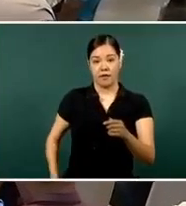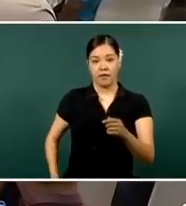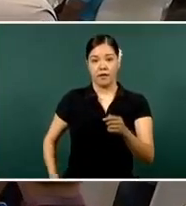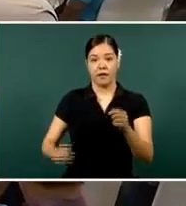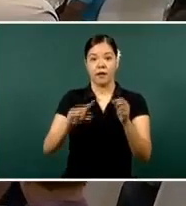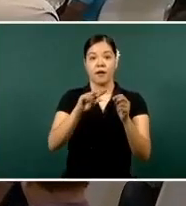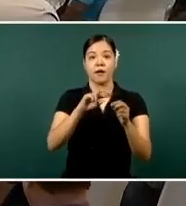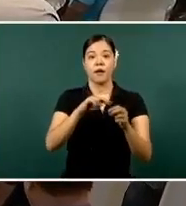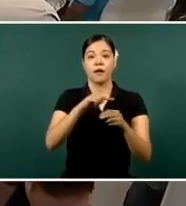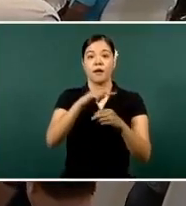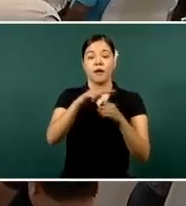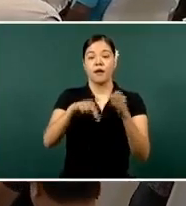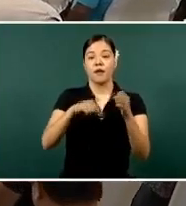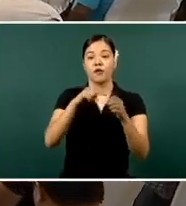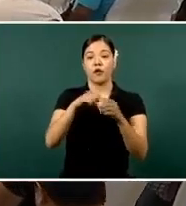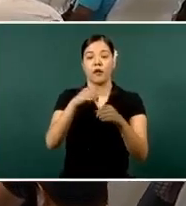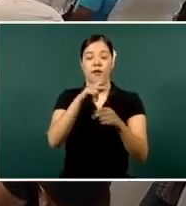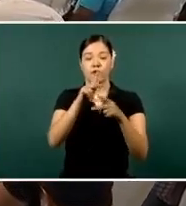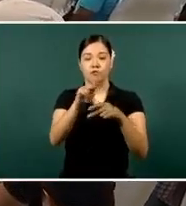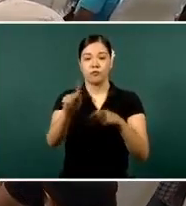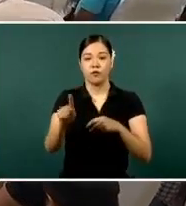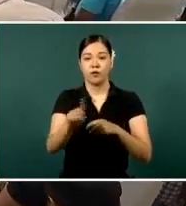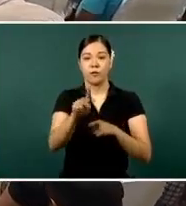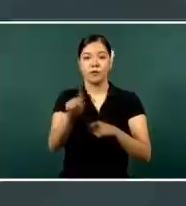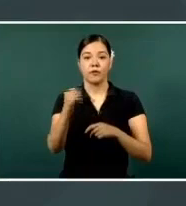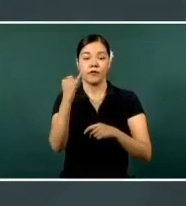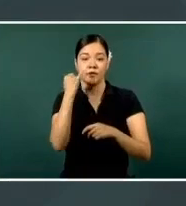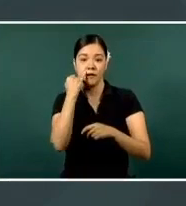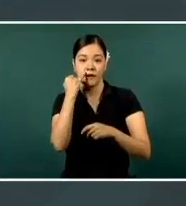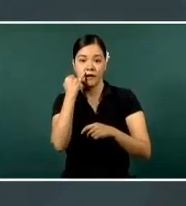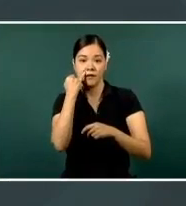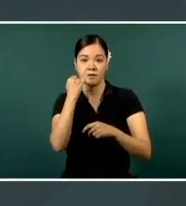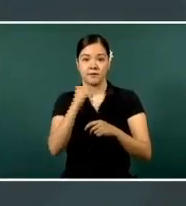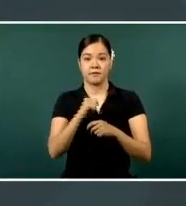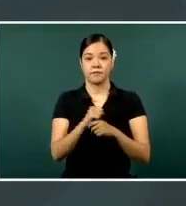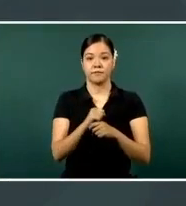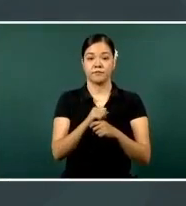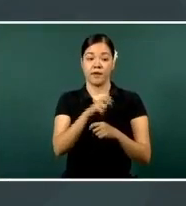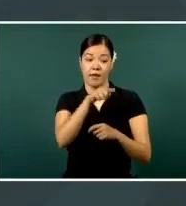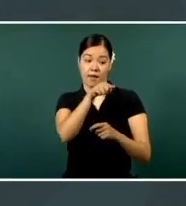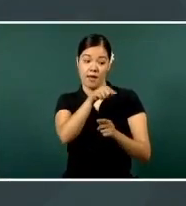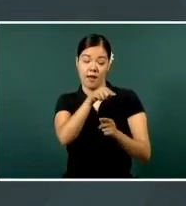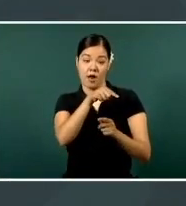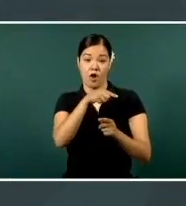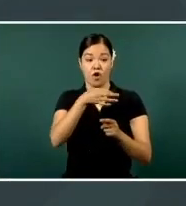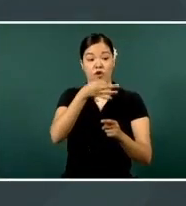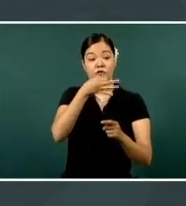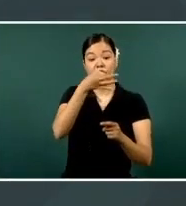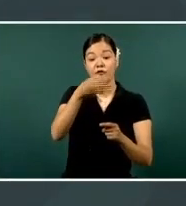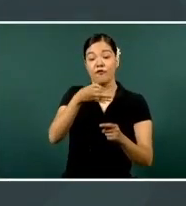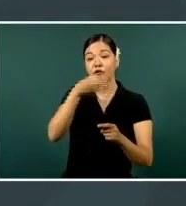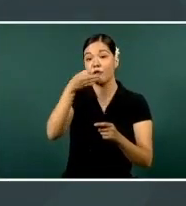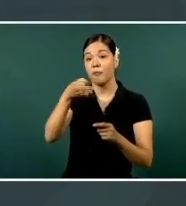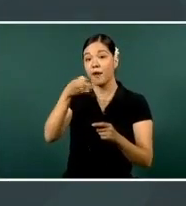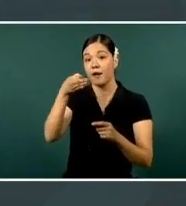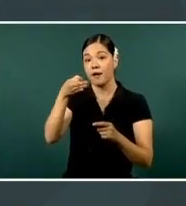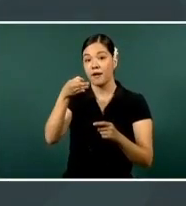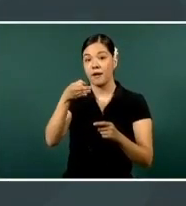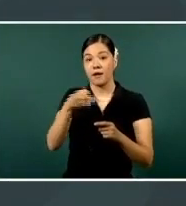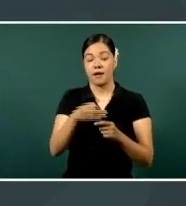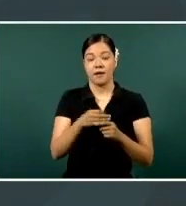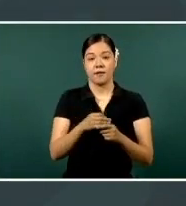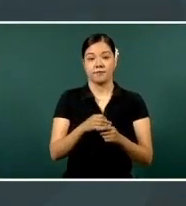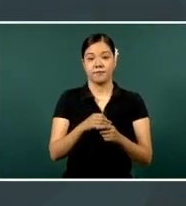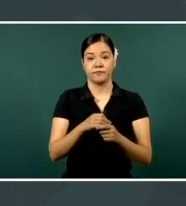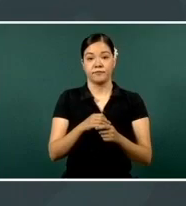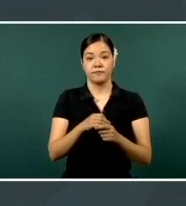Nacional de Pueblos Indígenas y Afroamericanos. Él nos va a informar. De modo que